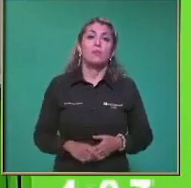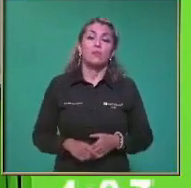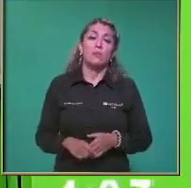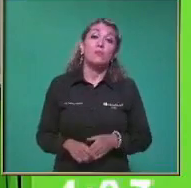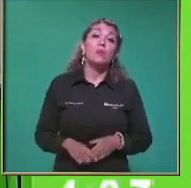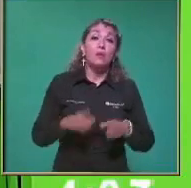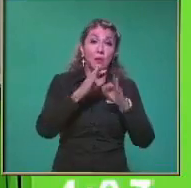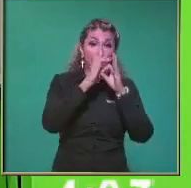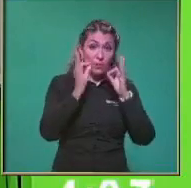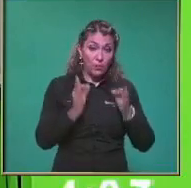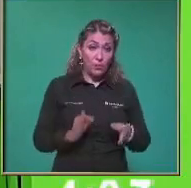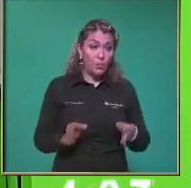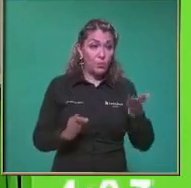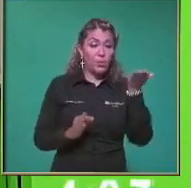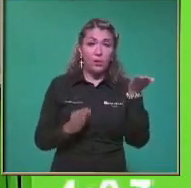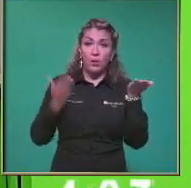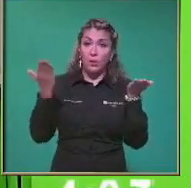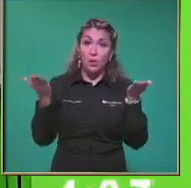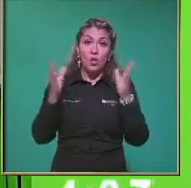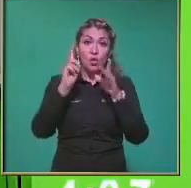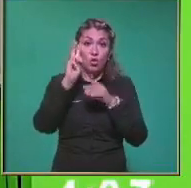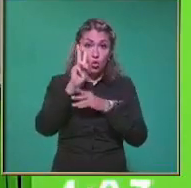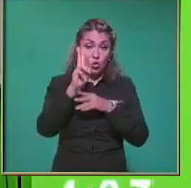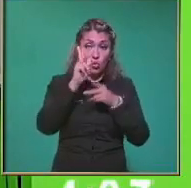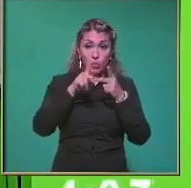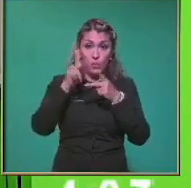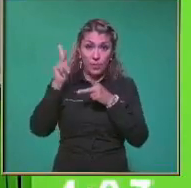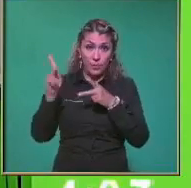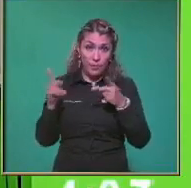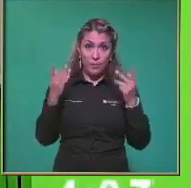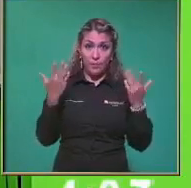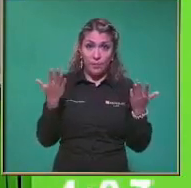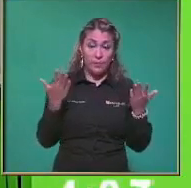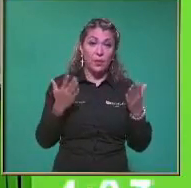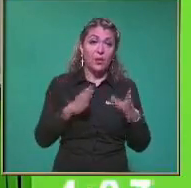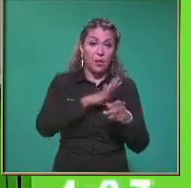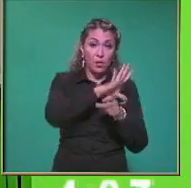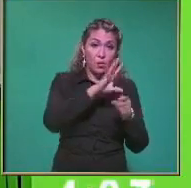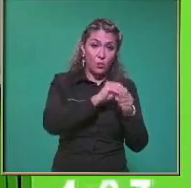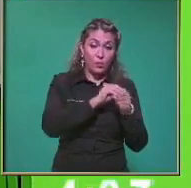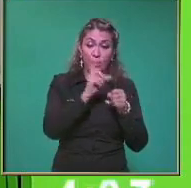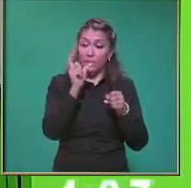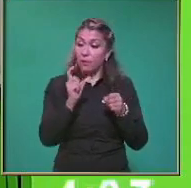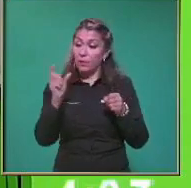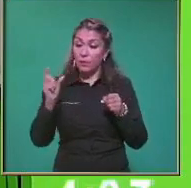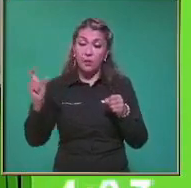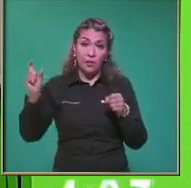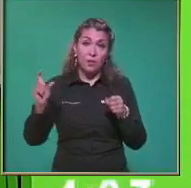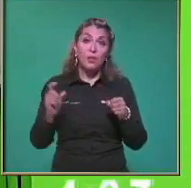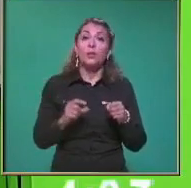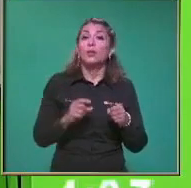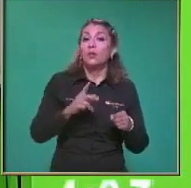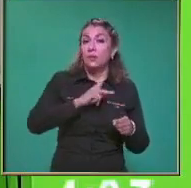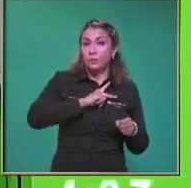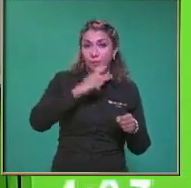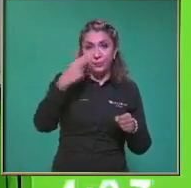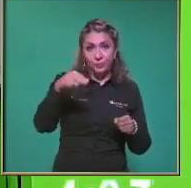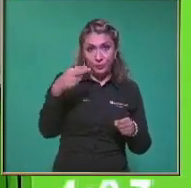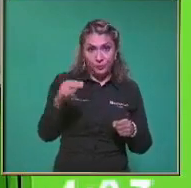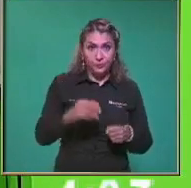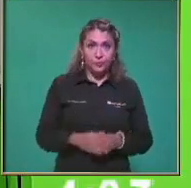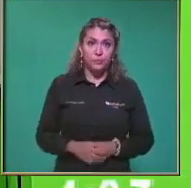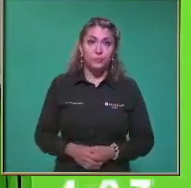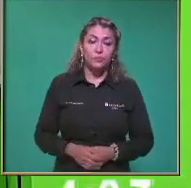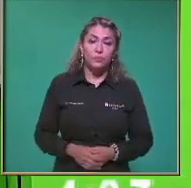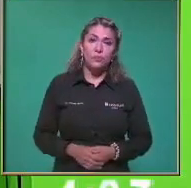formado por la parte decimal y la parte entera que tiene sus propios nombres. A ver,